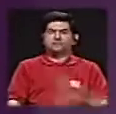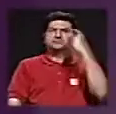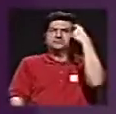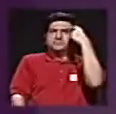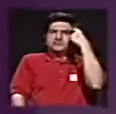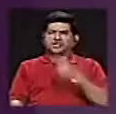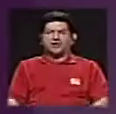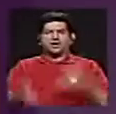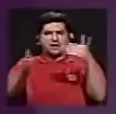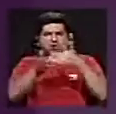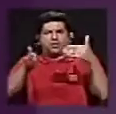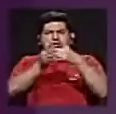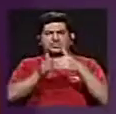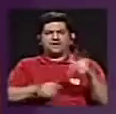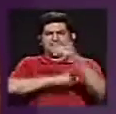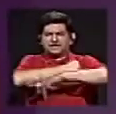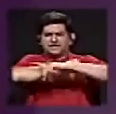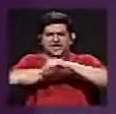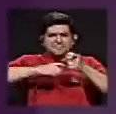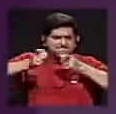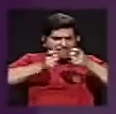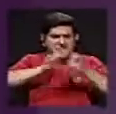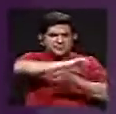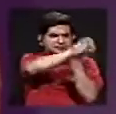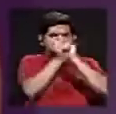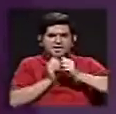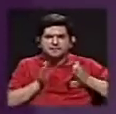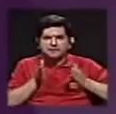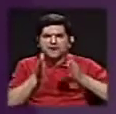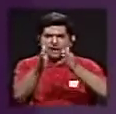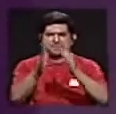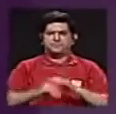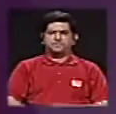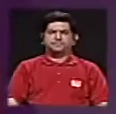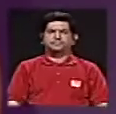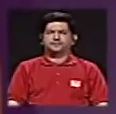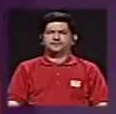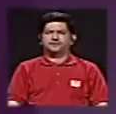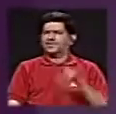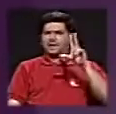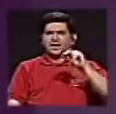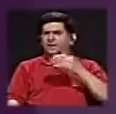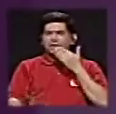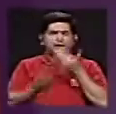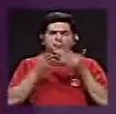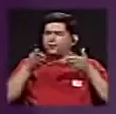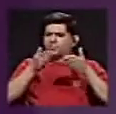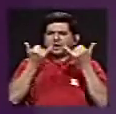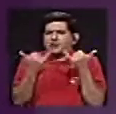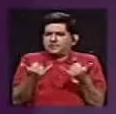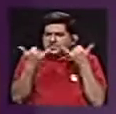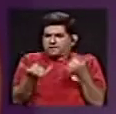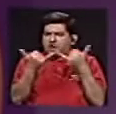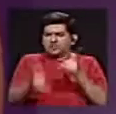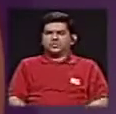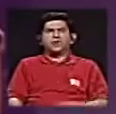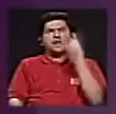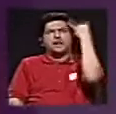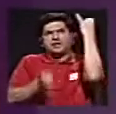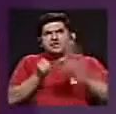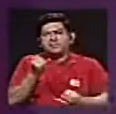retomar el país verdad para cambiar el rumbo del país que no iba por buen rumbo verdad y se llegó a la conclusión